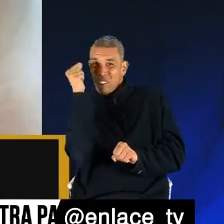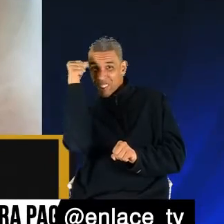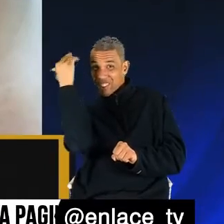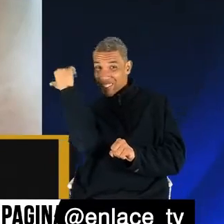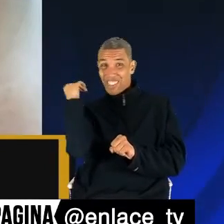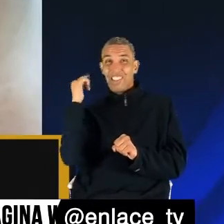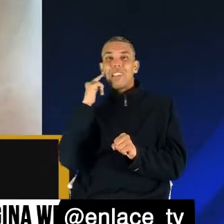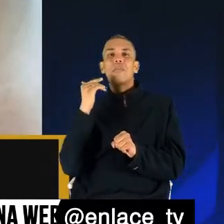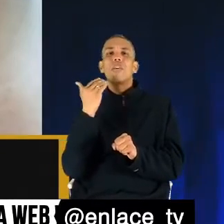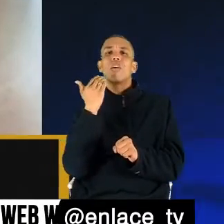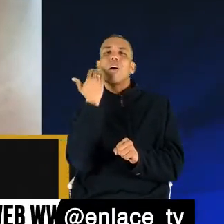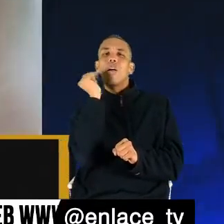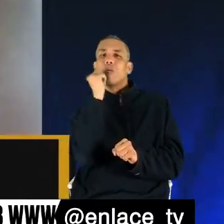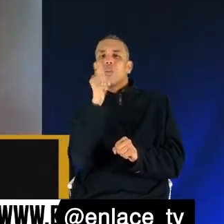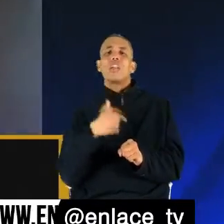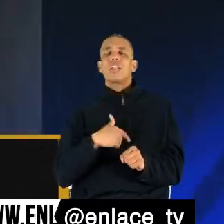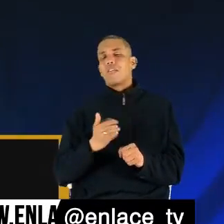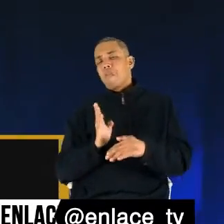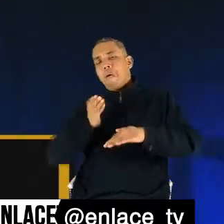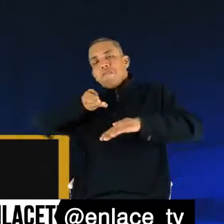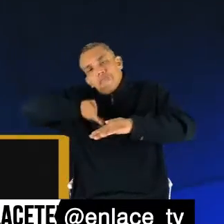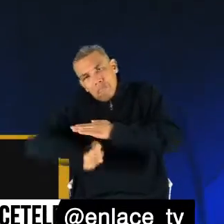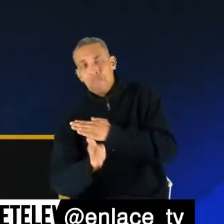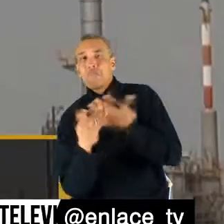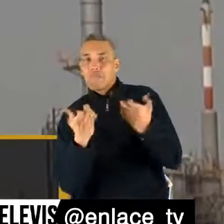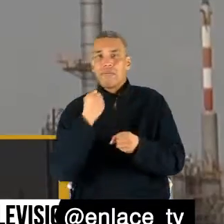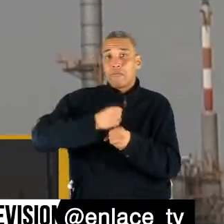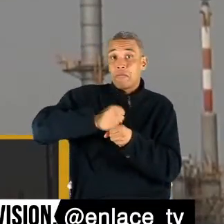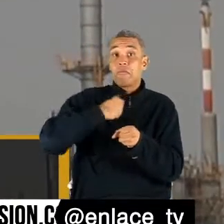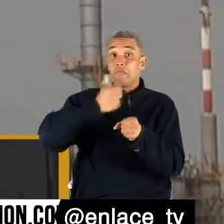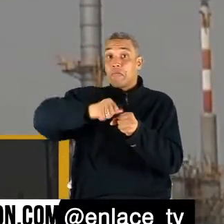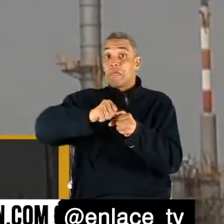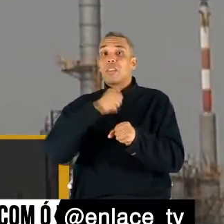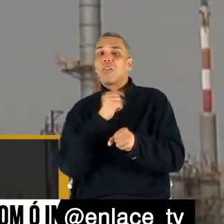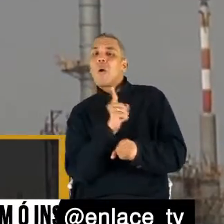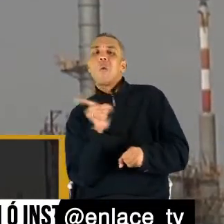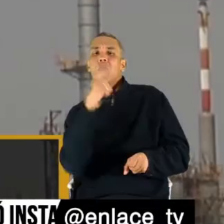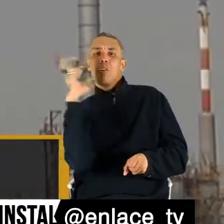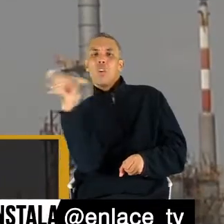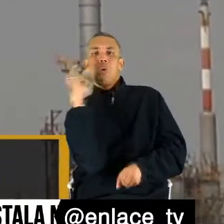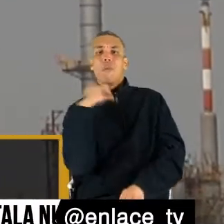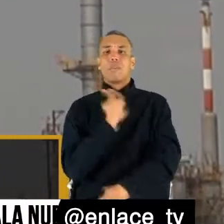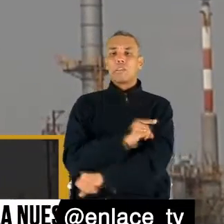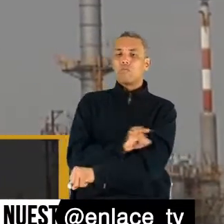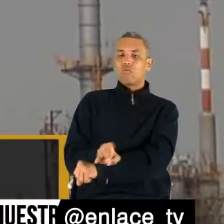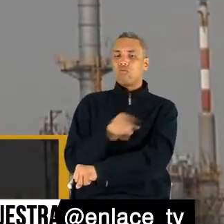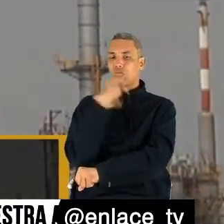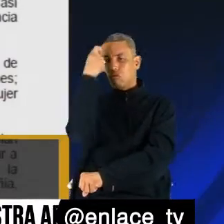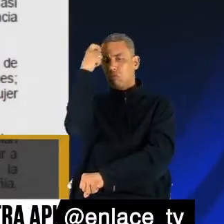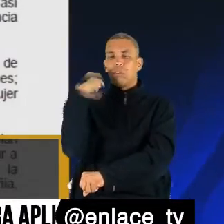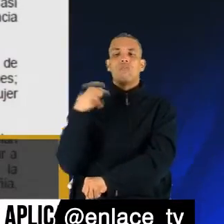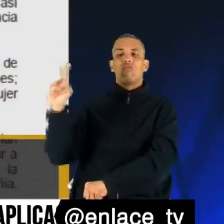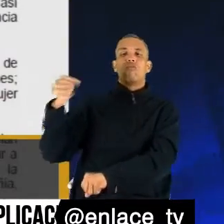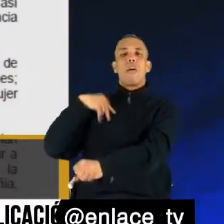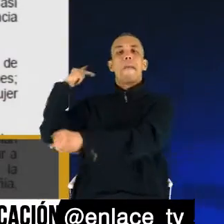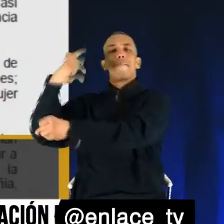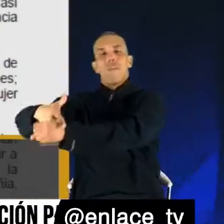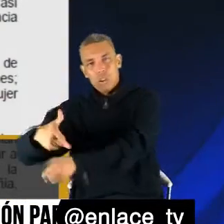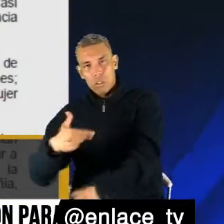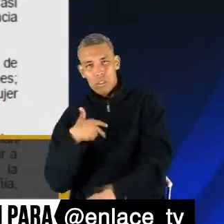parte de personal de seguridad física de la refinería de Barranca Bermeja, a través de comunicado de prensa, Ecopetrol manifiesta que respeta el derecho